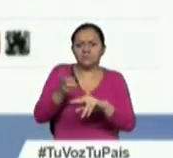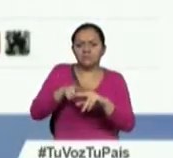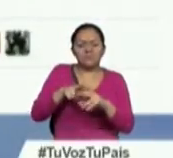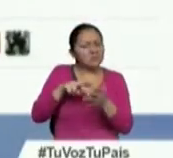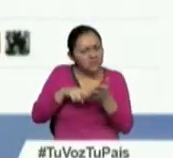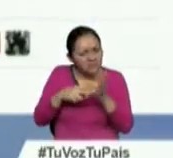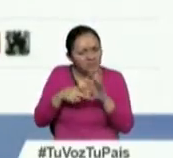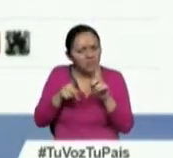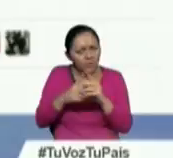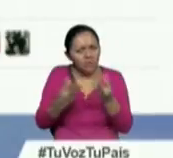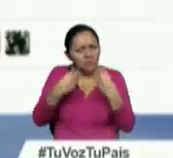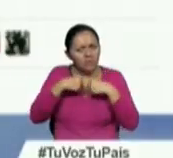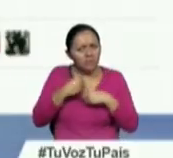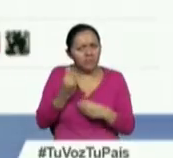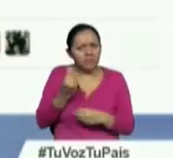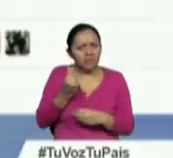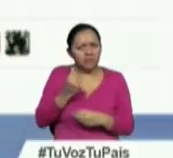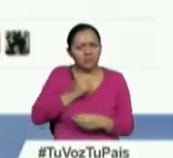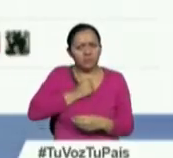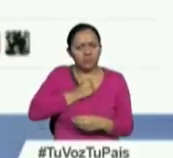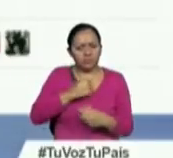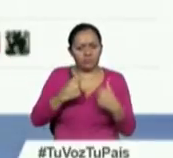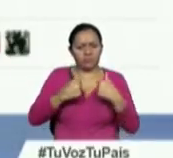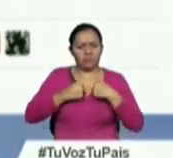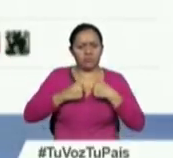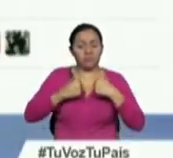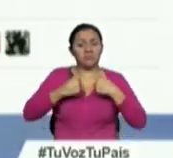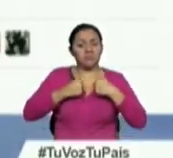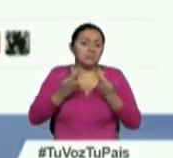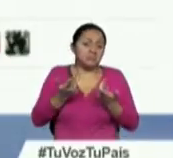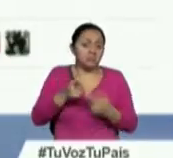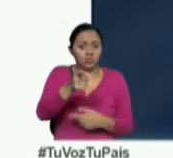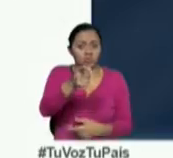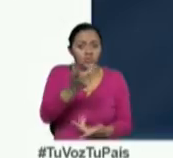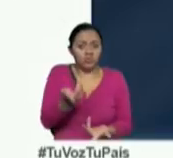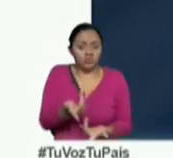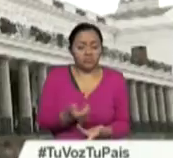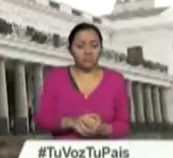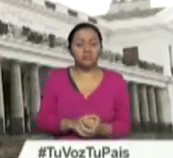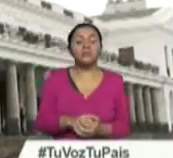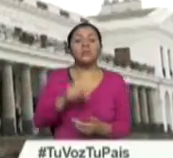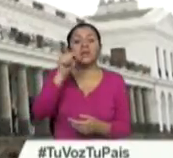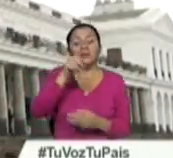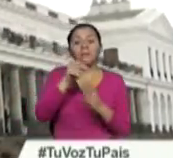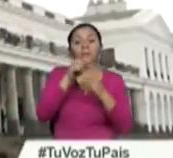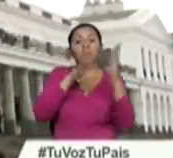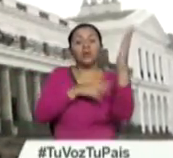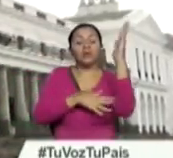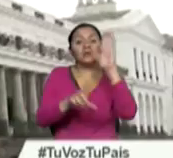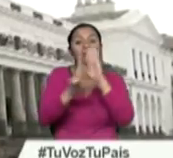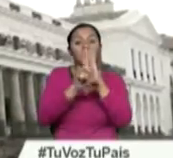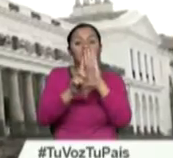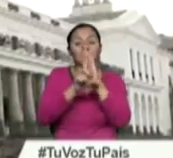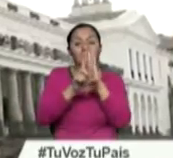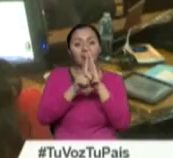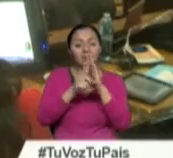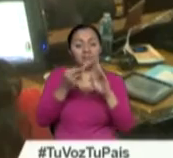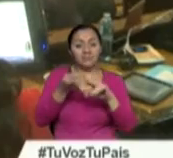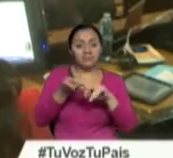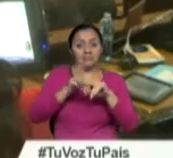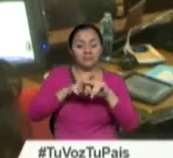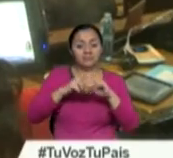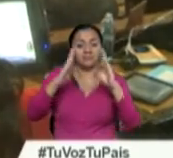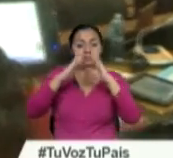está apropiando de recursos del comprador. Y ese comprador puede ser usted". El proyecto de ley contra la especulación sobre el valor de